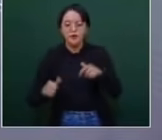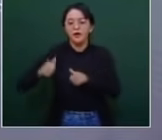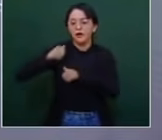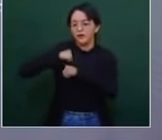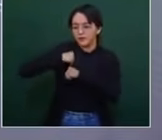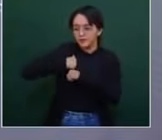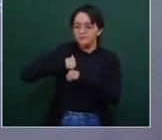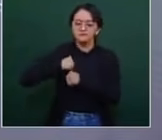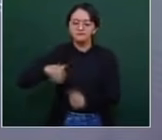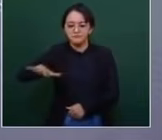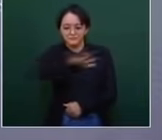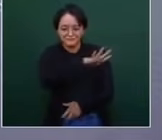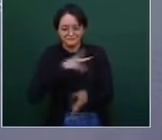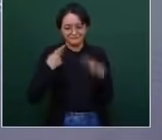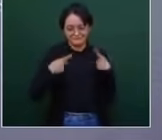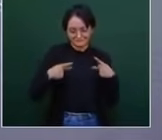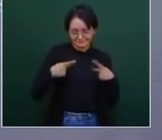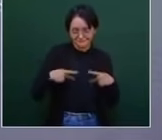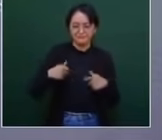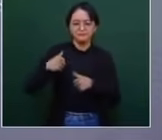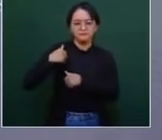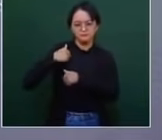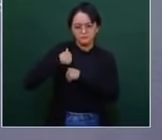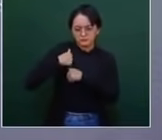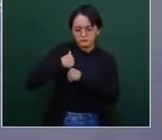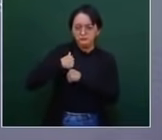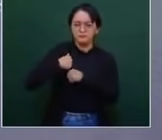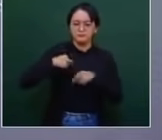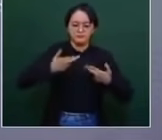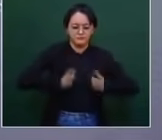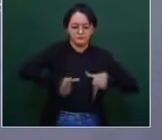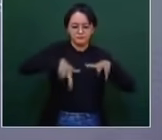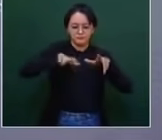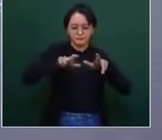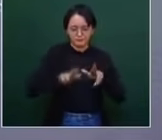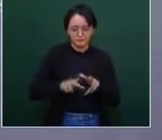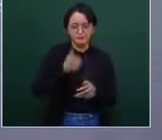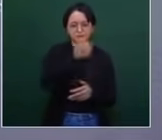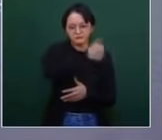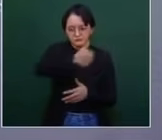civiles, militares, representantes de los poderes,